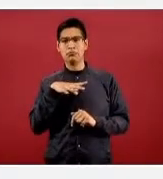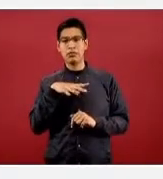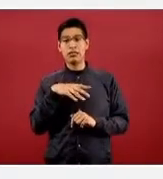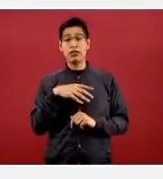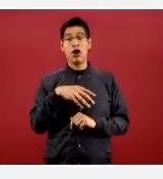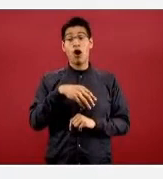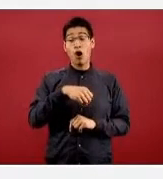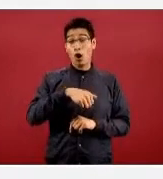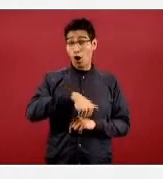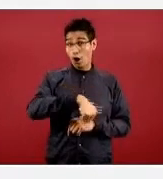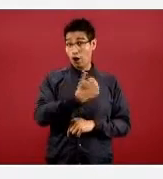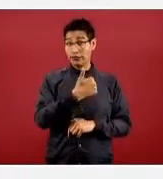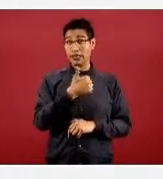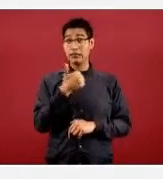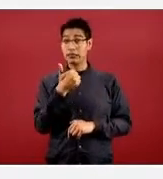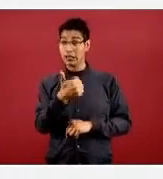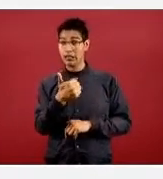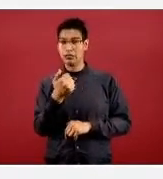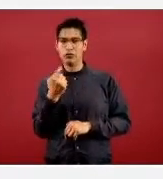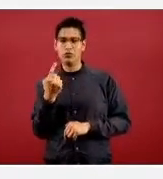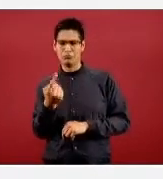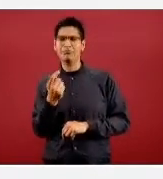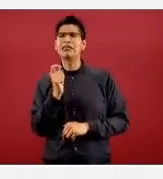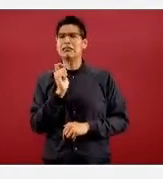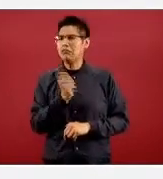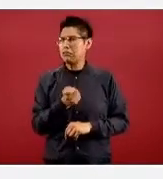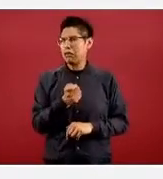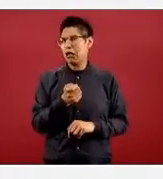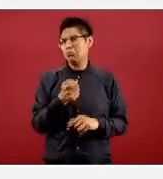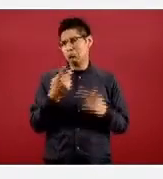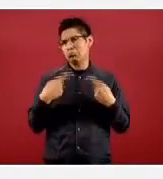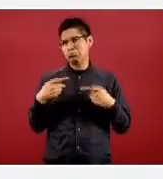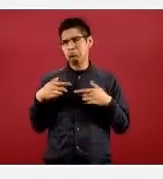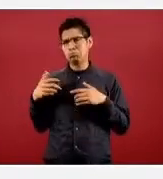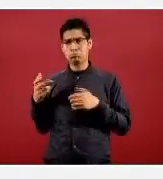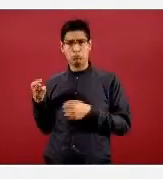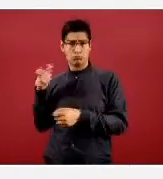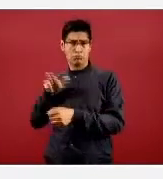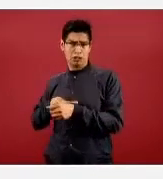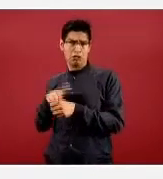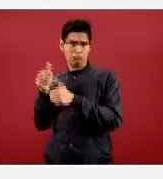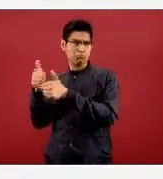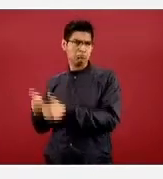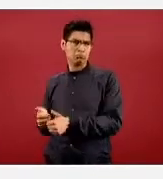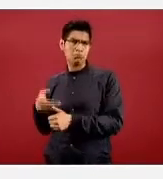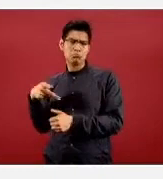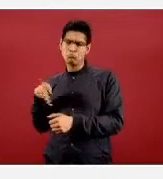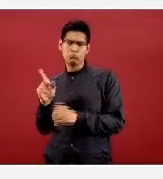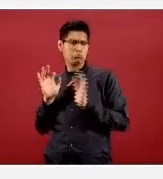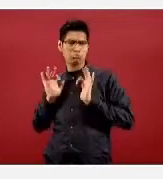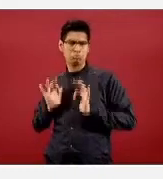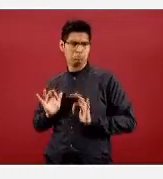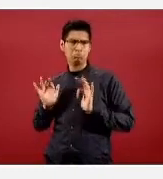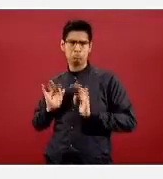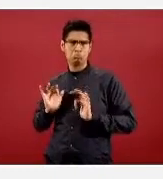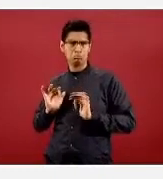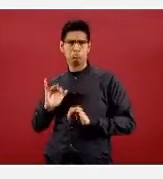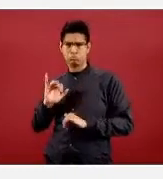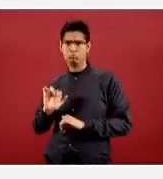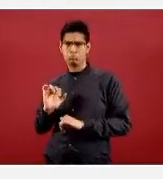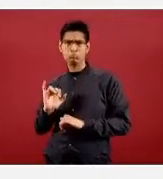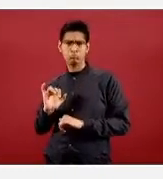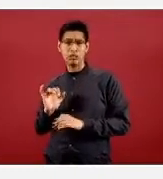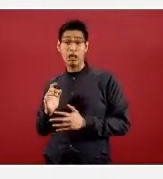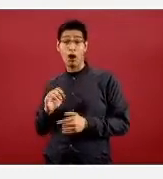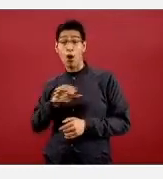1, en donde la mayoría son hospitalizados que se encuentran estables, los hospitalizados graves, pero